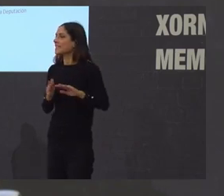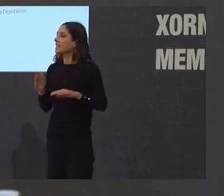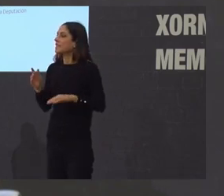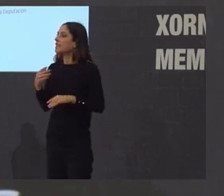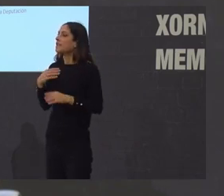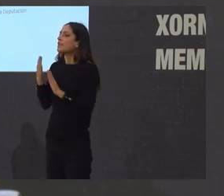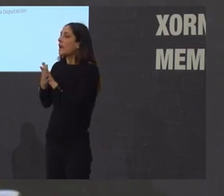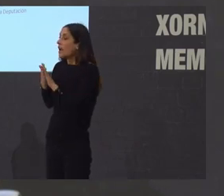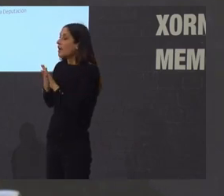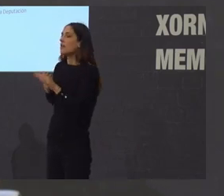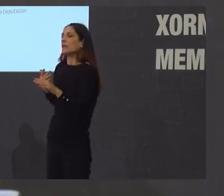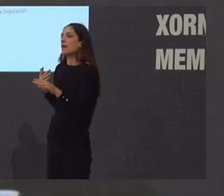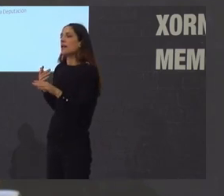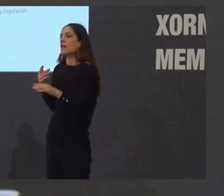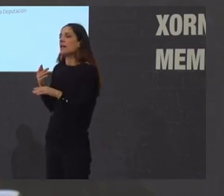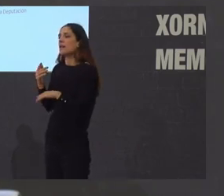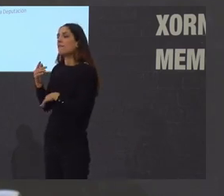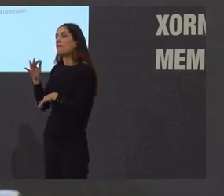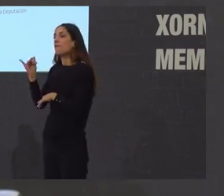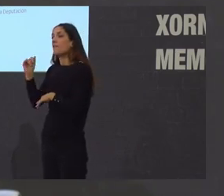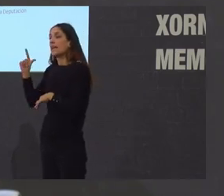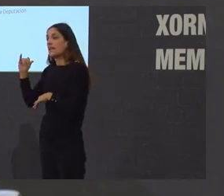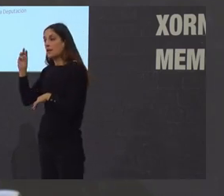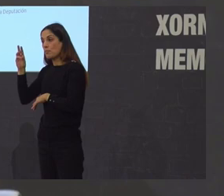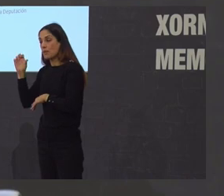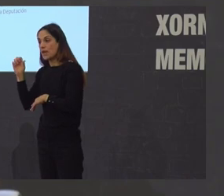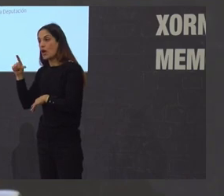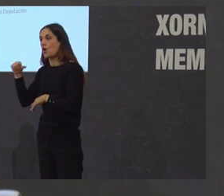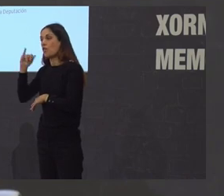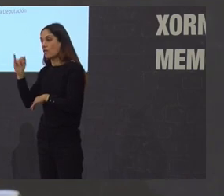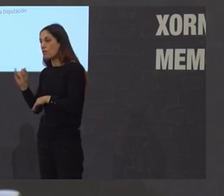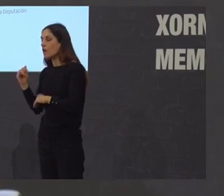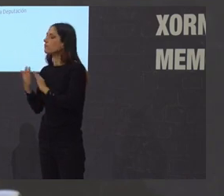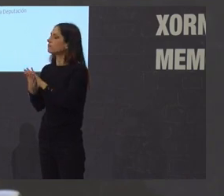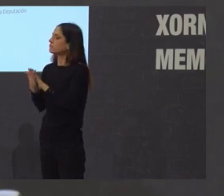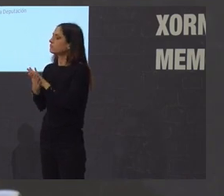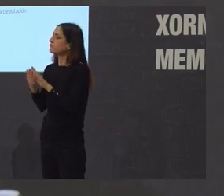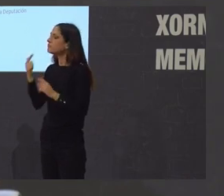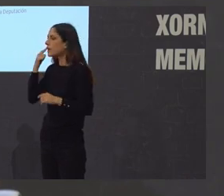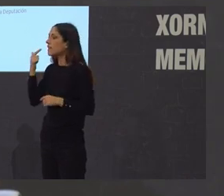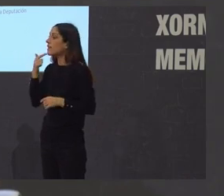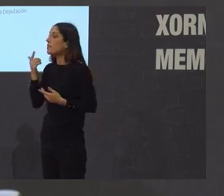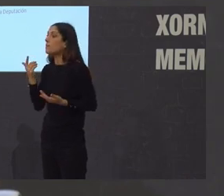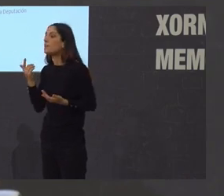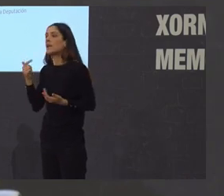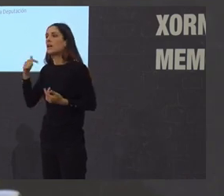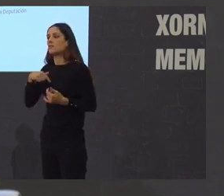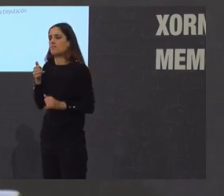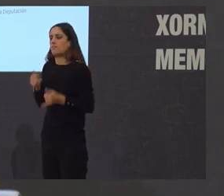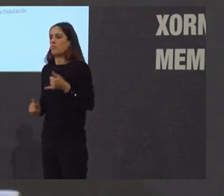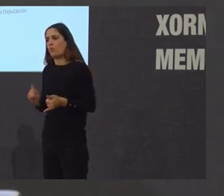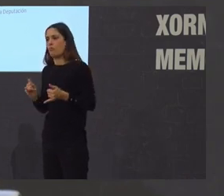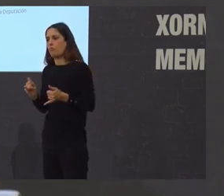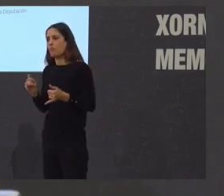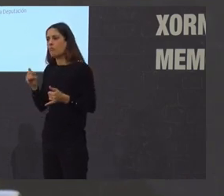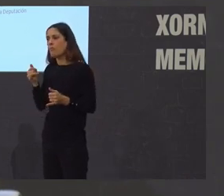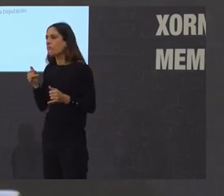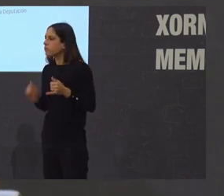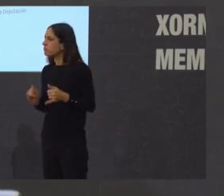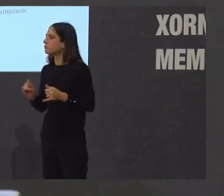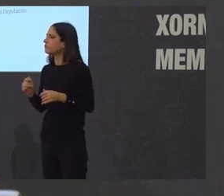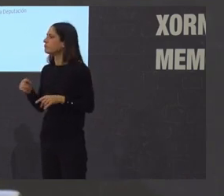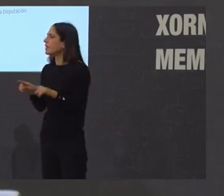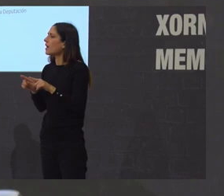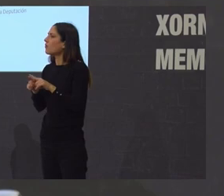Fue a recibir a Felipe González, o le recibió Felipe González, y lo que hizo Oriol Urquijo fue dar un taconazo militar y le dijo, a